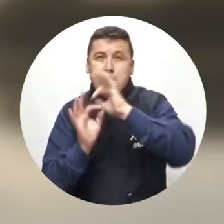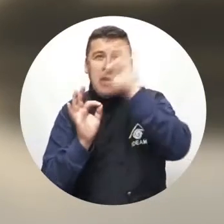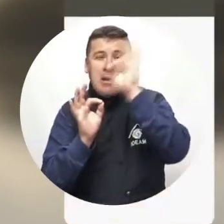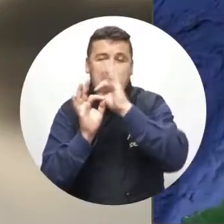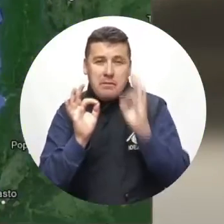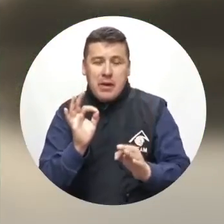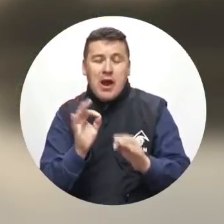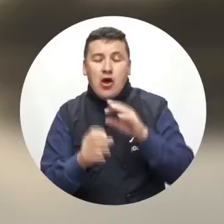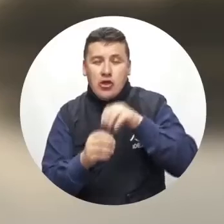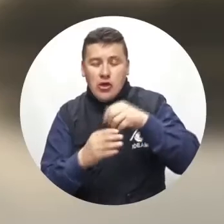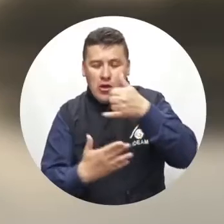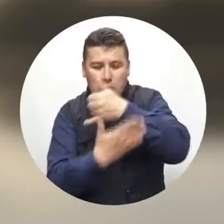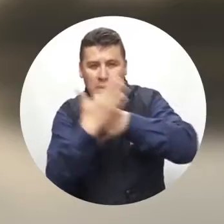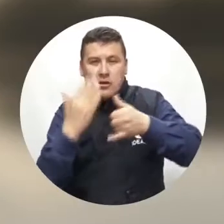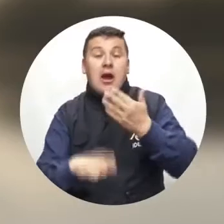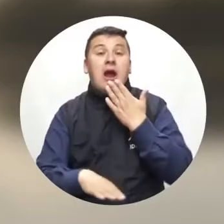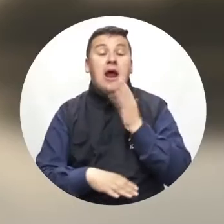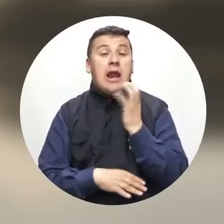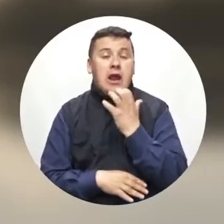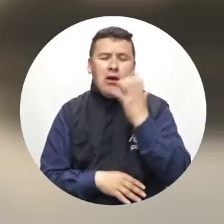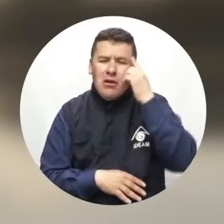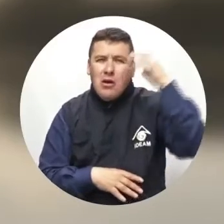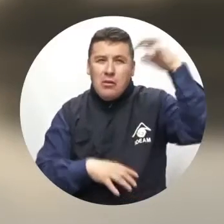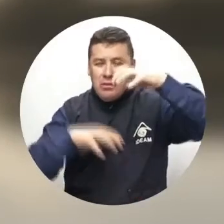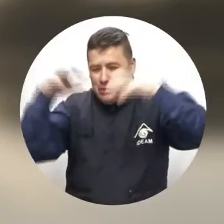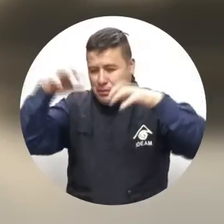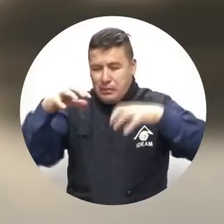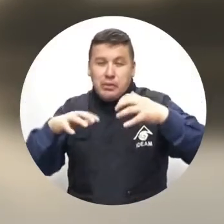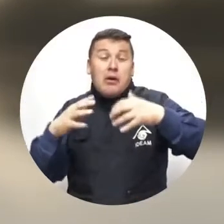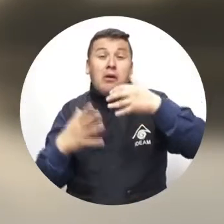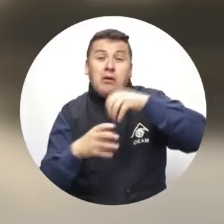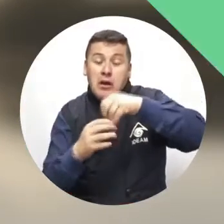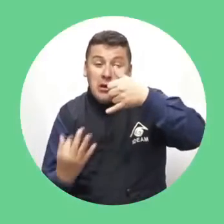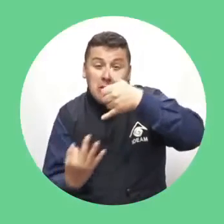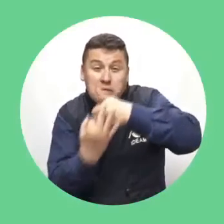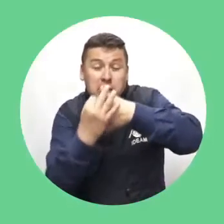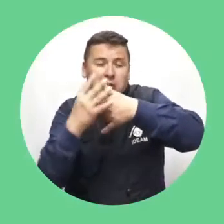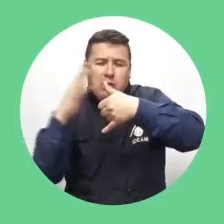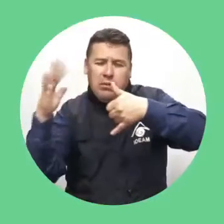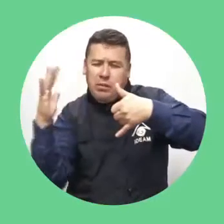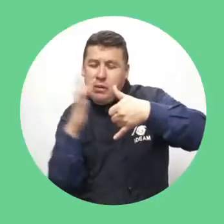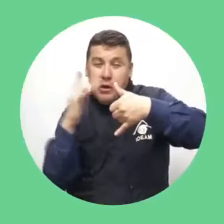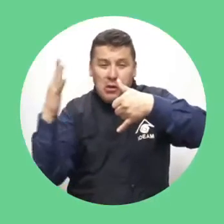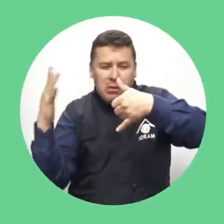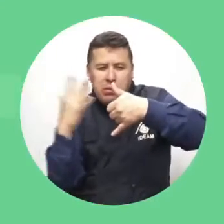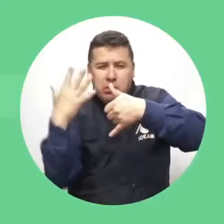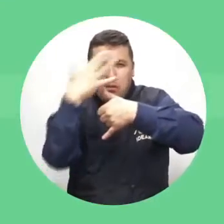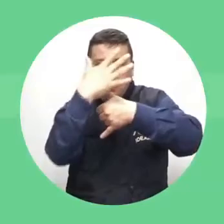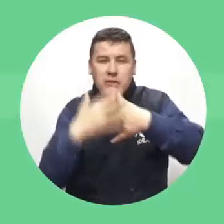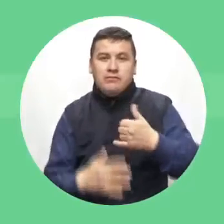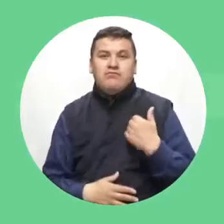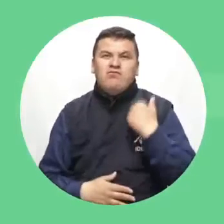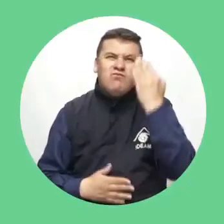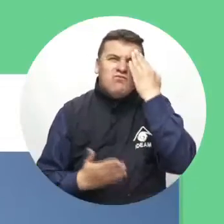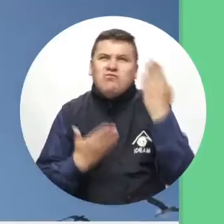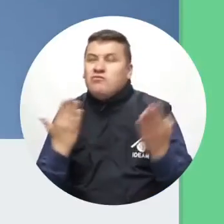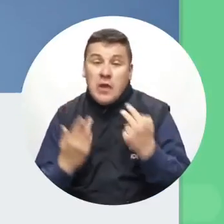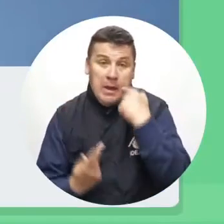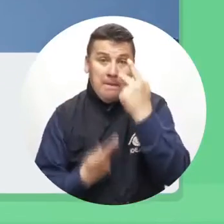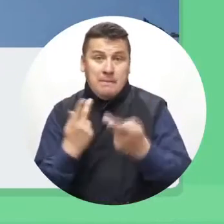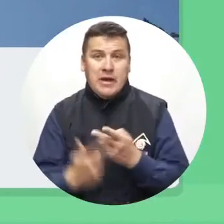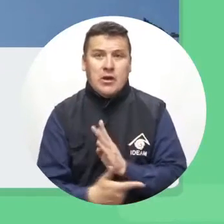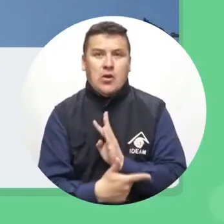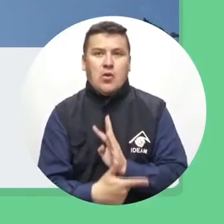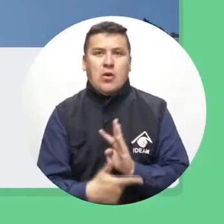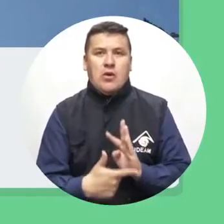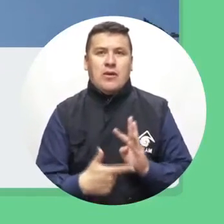las regiones de Colombia. Alerta naranja por tiempo lluvioso en el Océano Pacífico. Para mayor información sobre el pronóstico del tiempo, visítenos